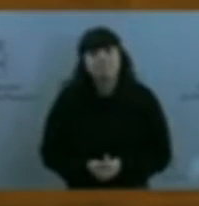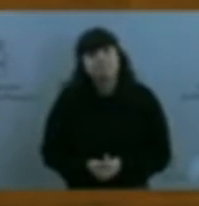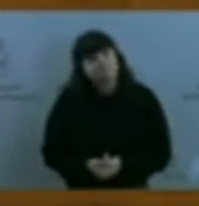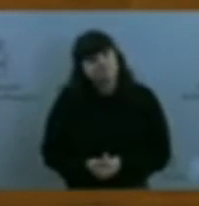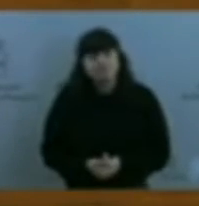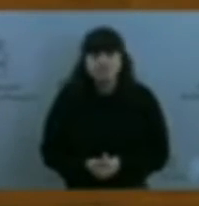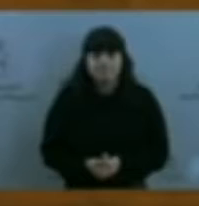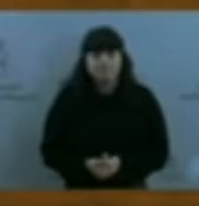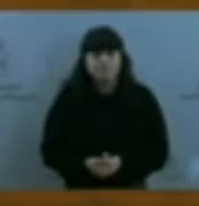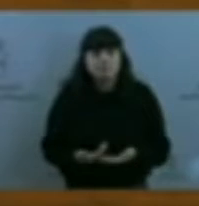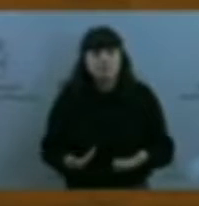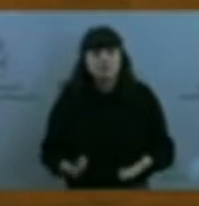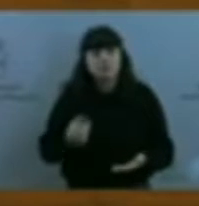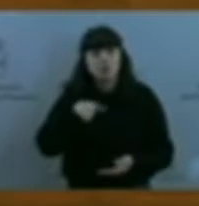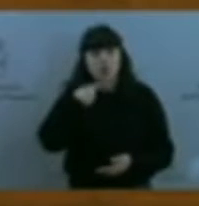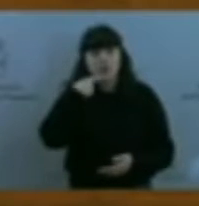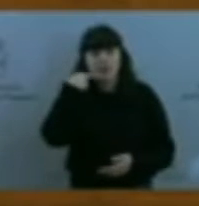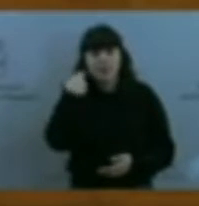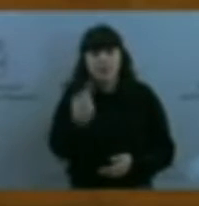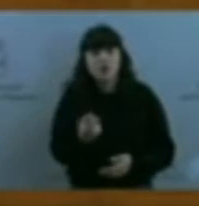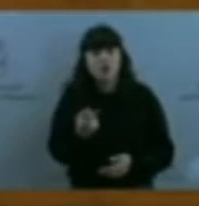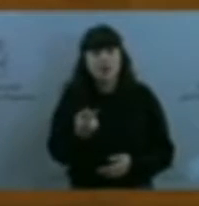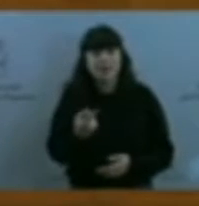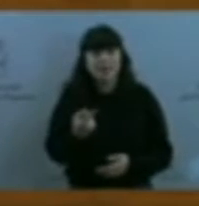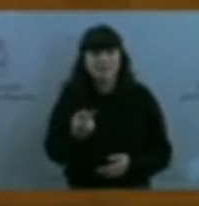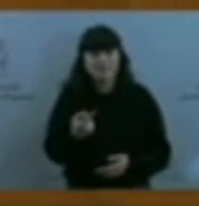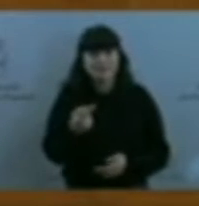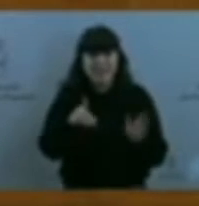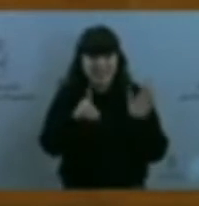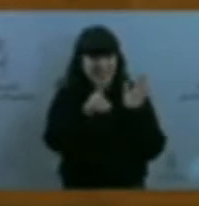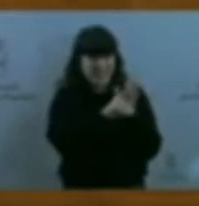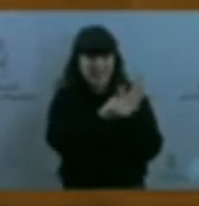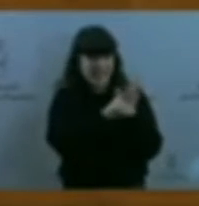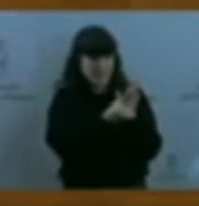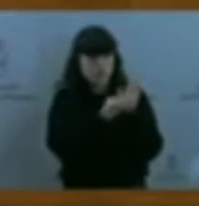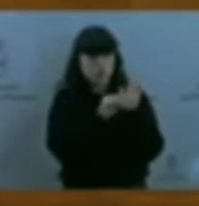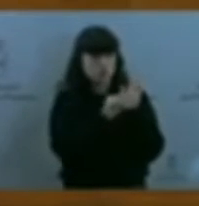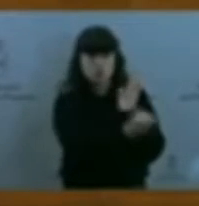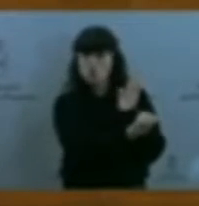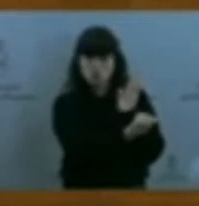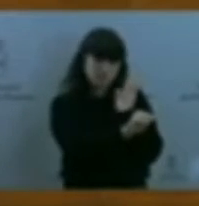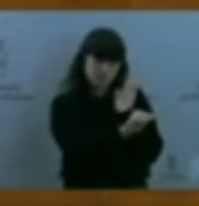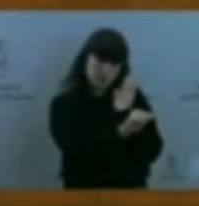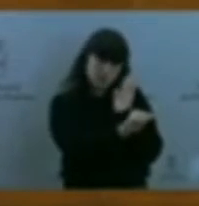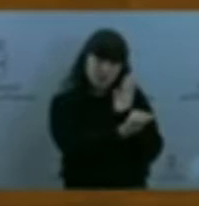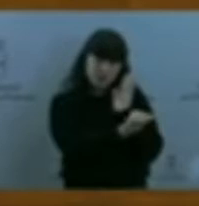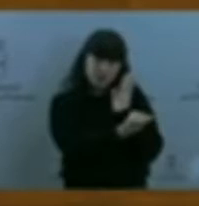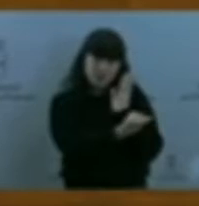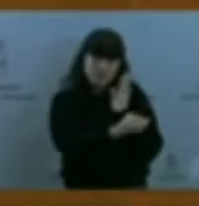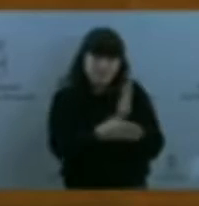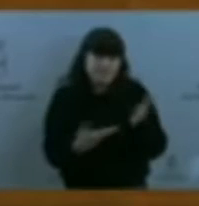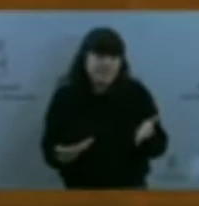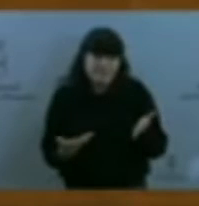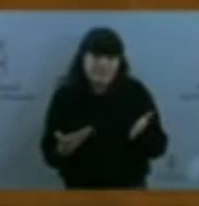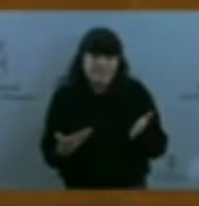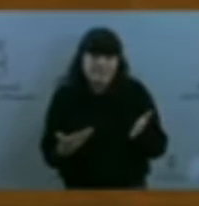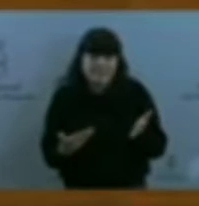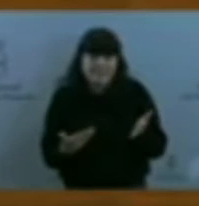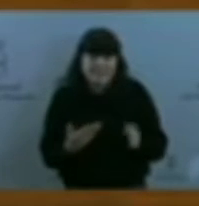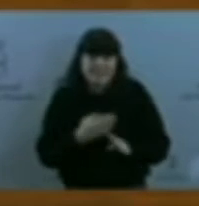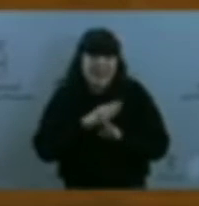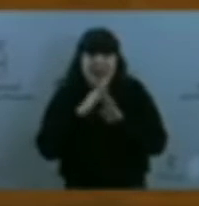ha ocurrido con este decreto y su ineficacia es que es la consecuencia de un tremendo error de concepto, de